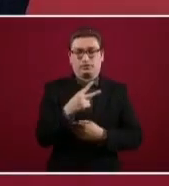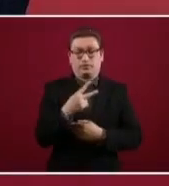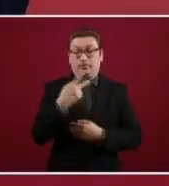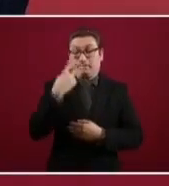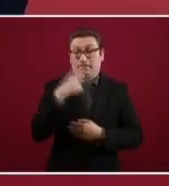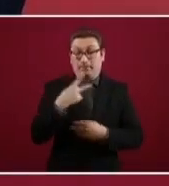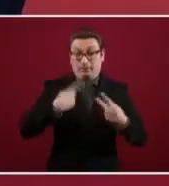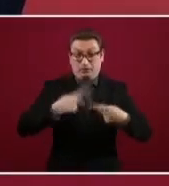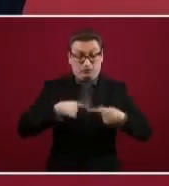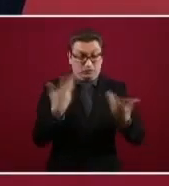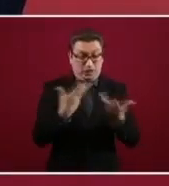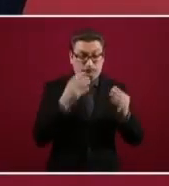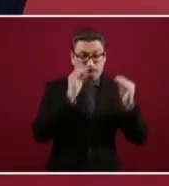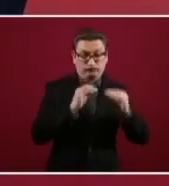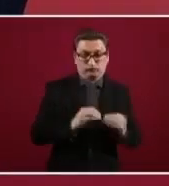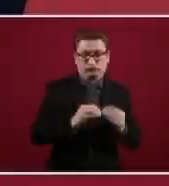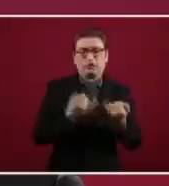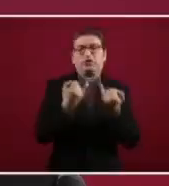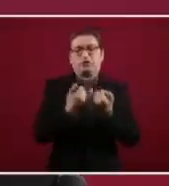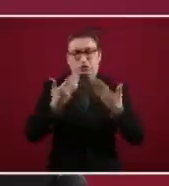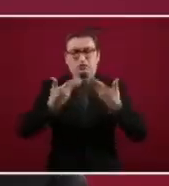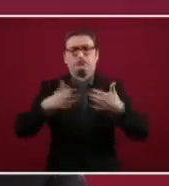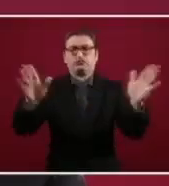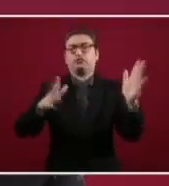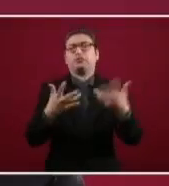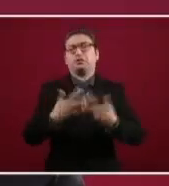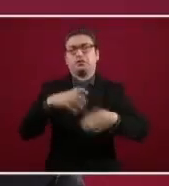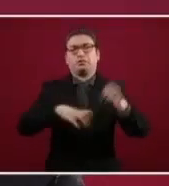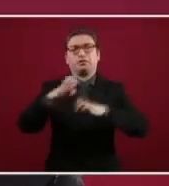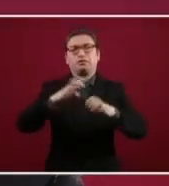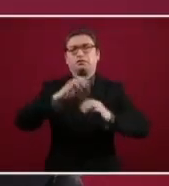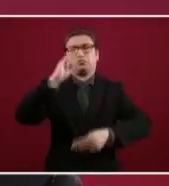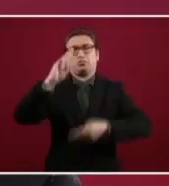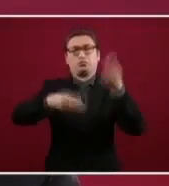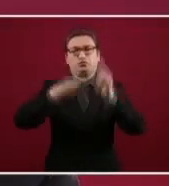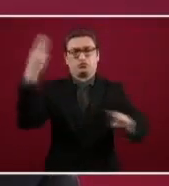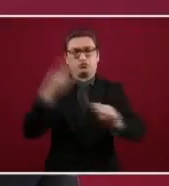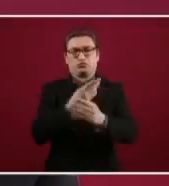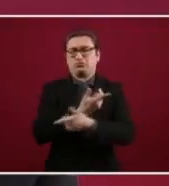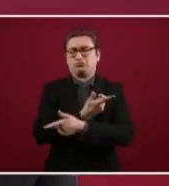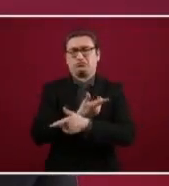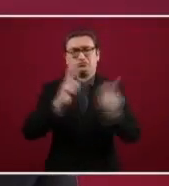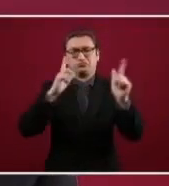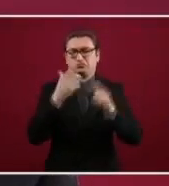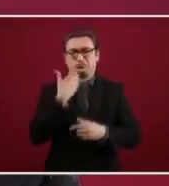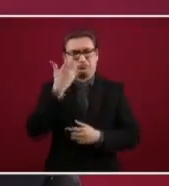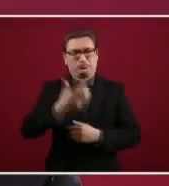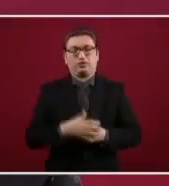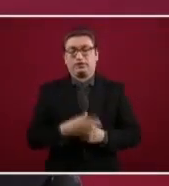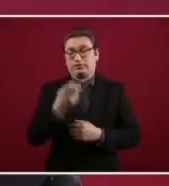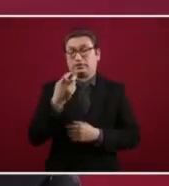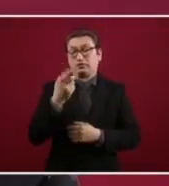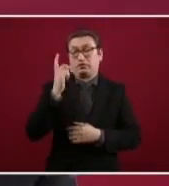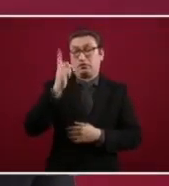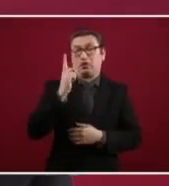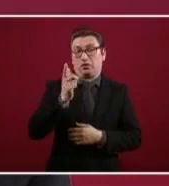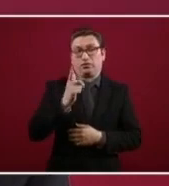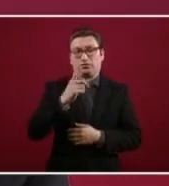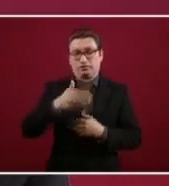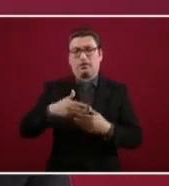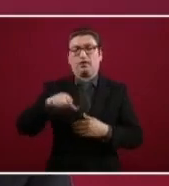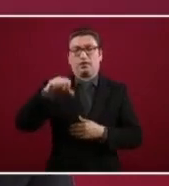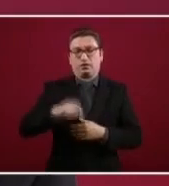pero que está abierto a proveedores de todo el mundo y para empresas globales sin embargo esperamos que en la